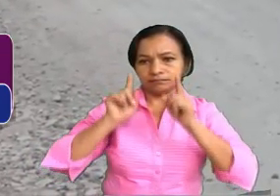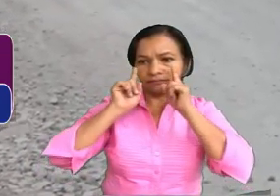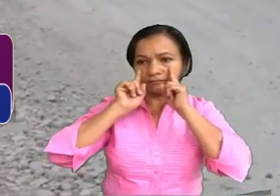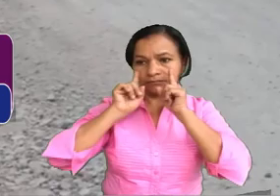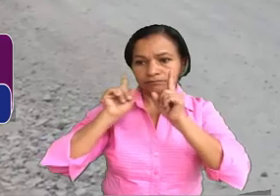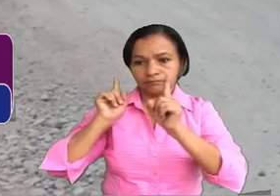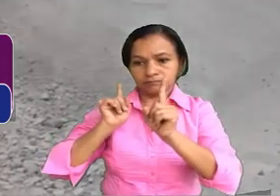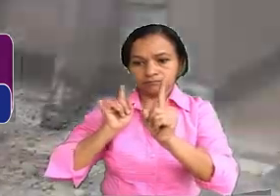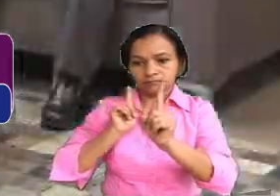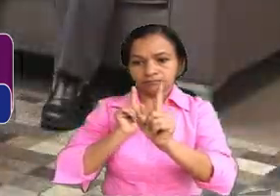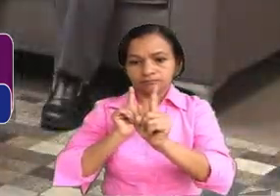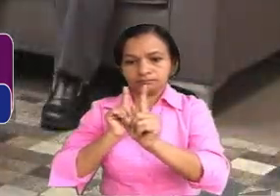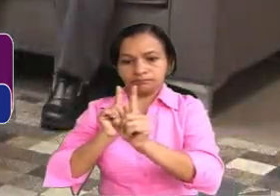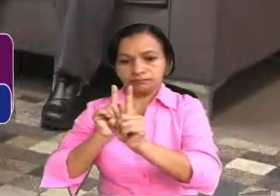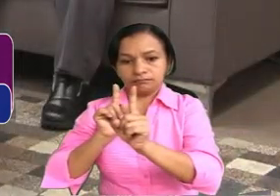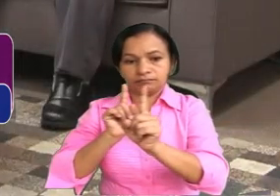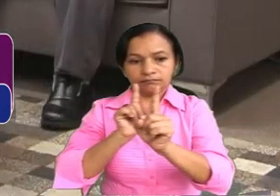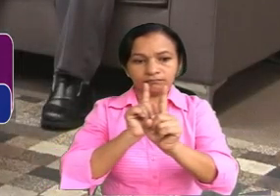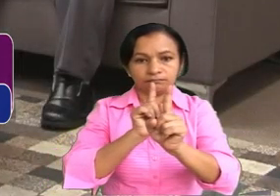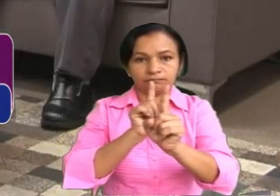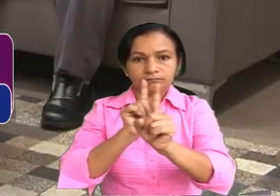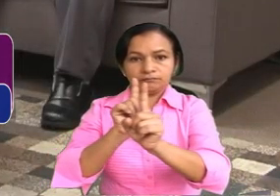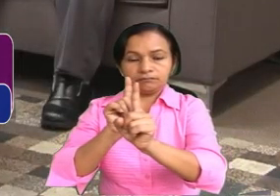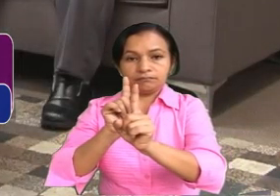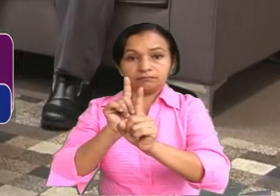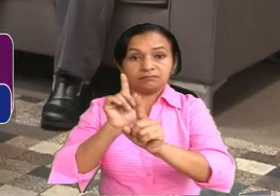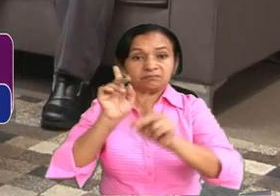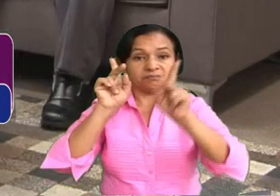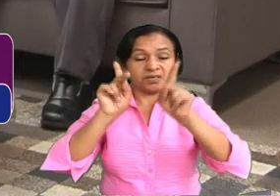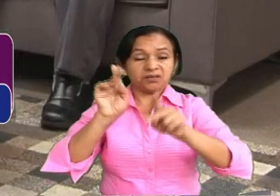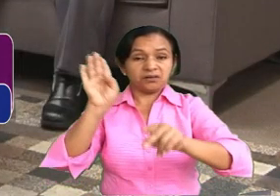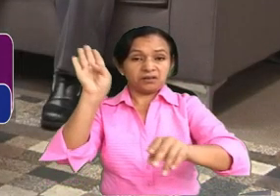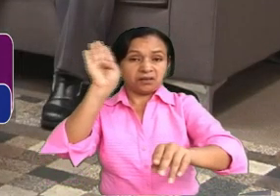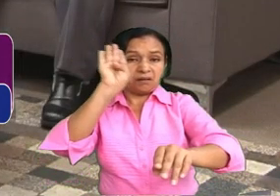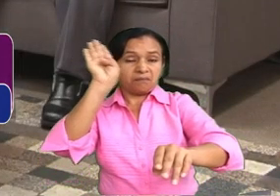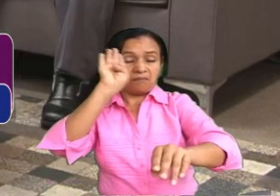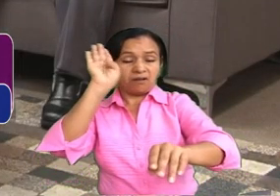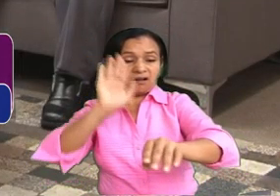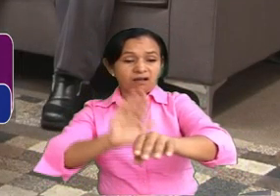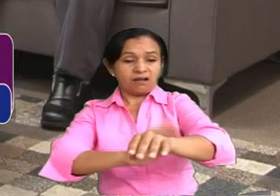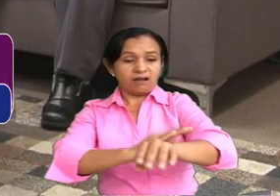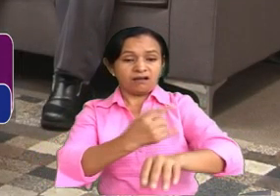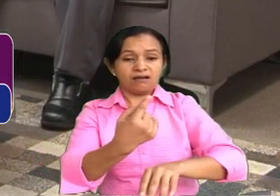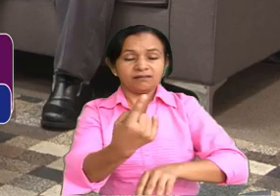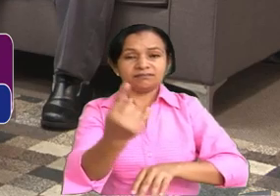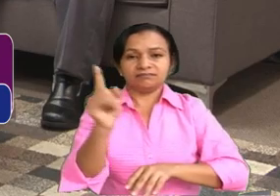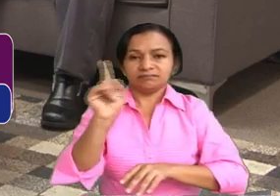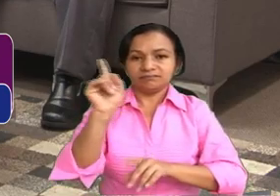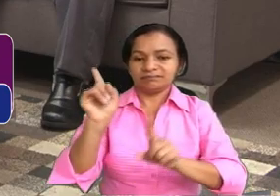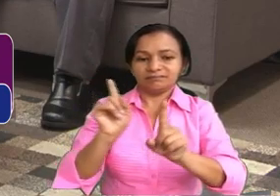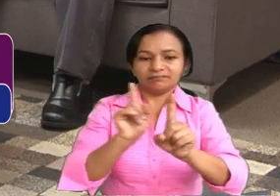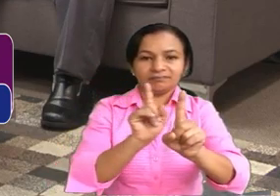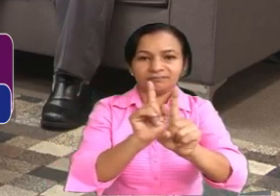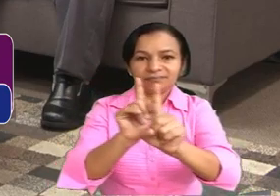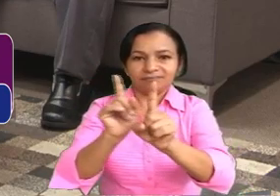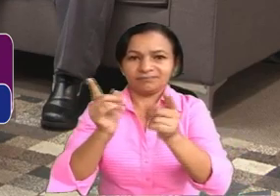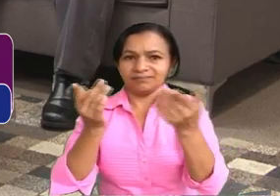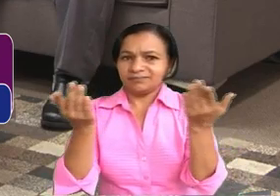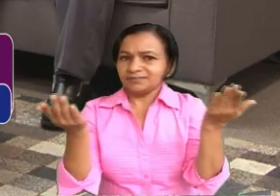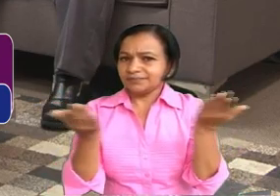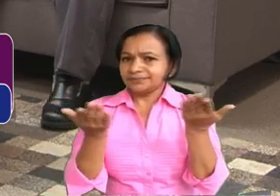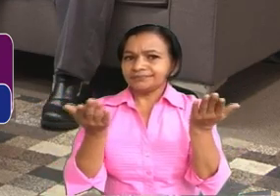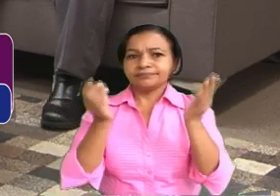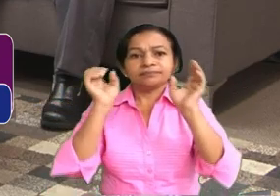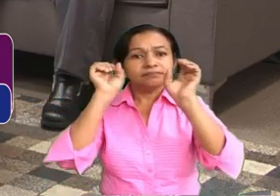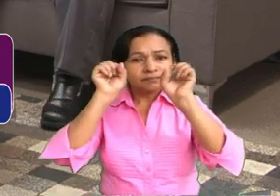detrás de él. Ah, pero siente un blanco, me dice. ¿Lo siguen? No lo siguen. Entonces,